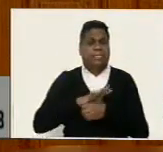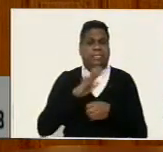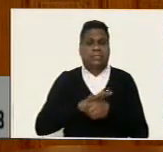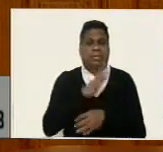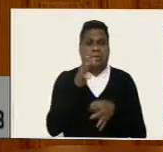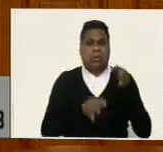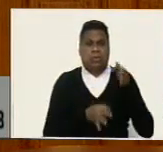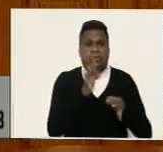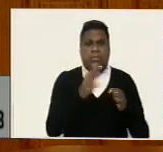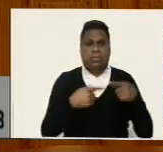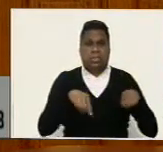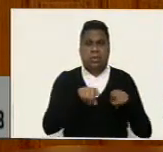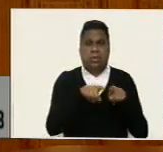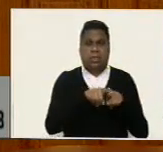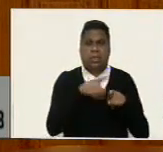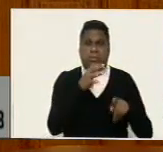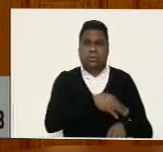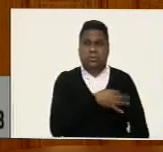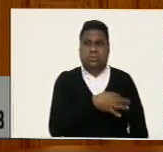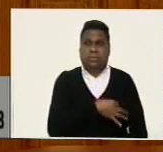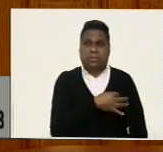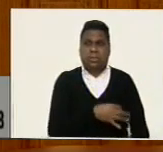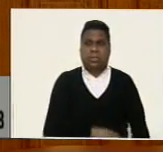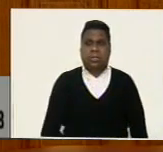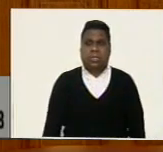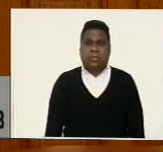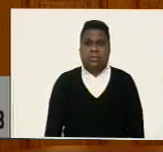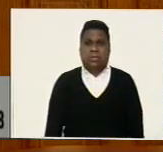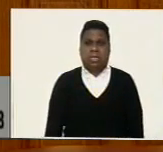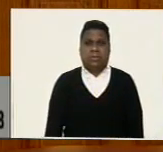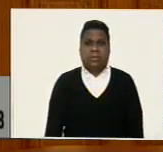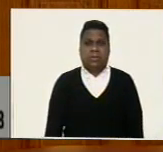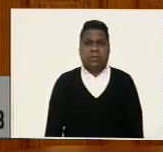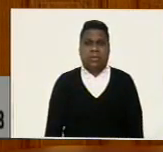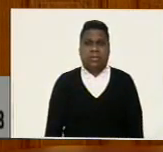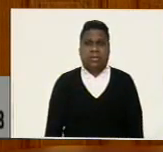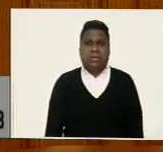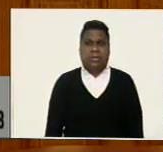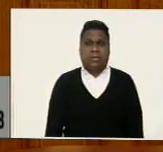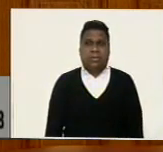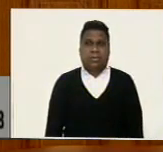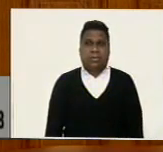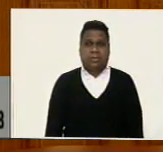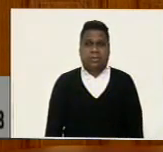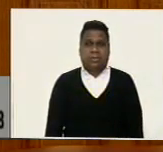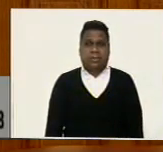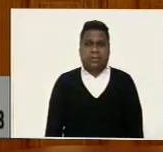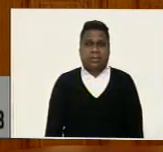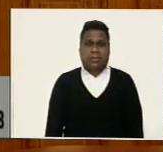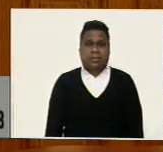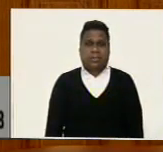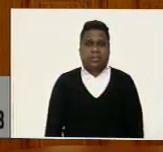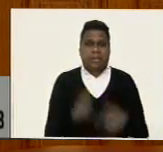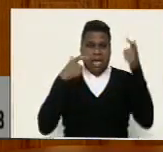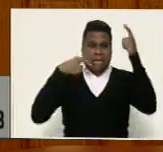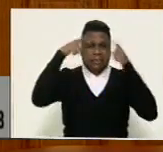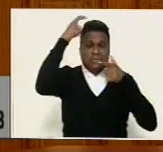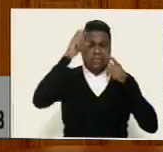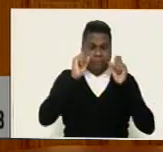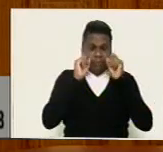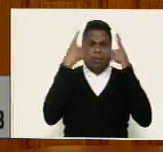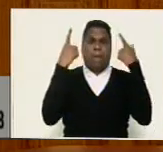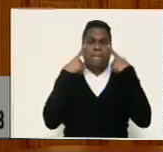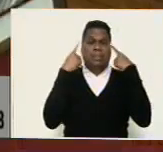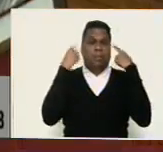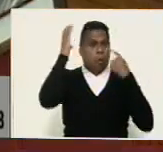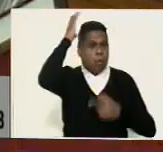justicia y de igualdad social, y eso no lo perdonan estos individuos. Ellos no perdonan que Chávez haya despertado la conciencia